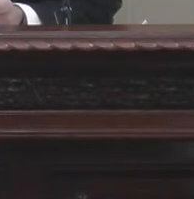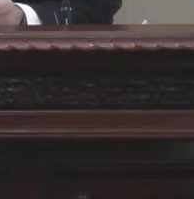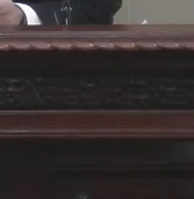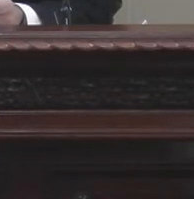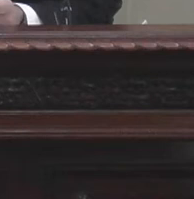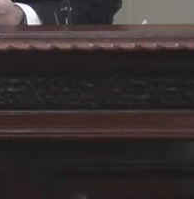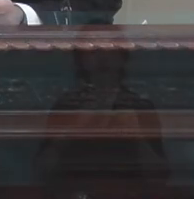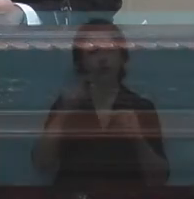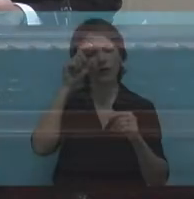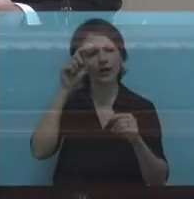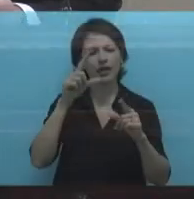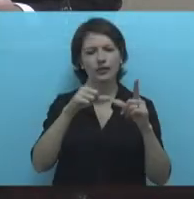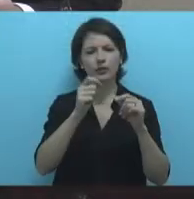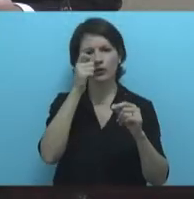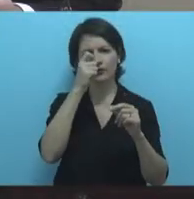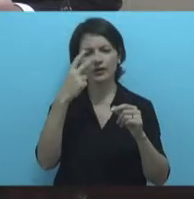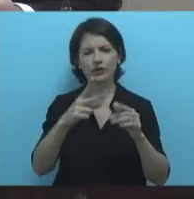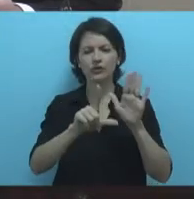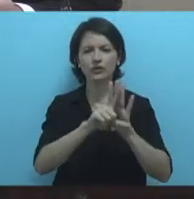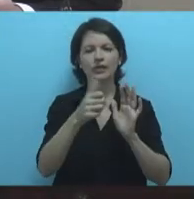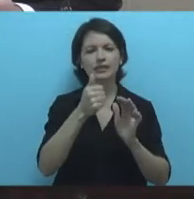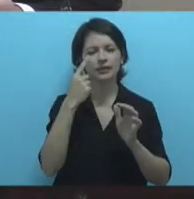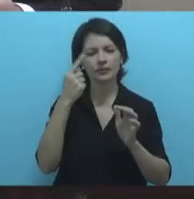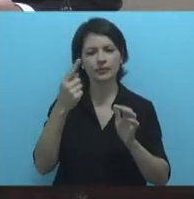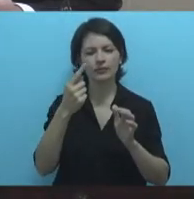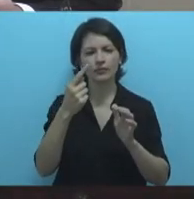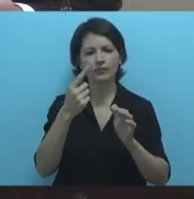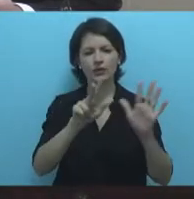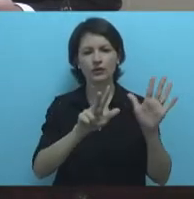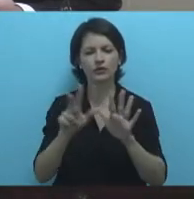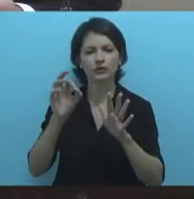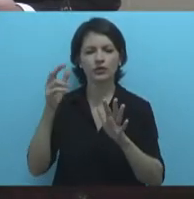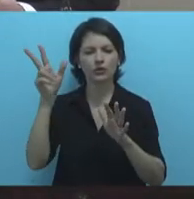al artículo 22 de la ley 6.808 deudores alimentarios morosos